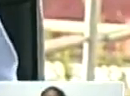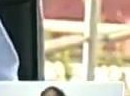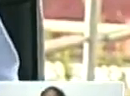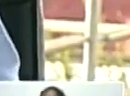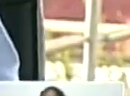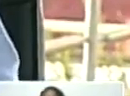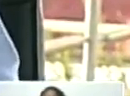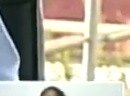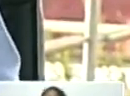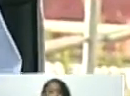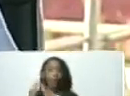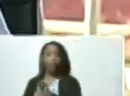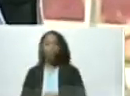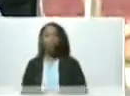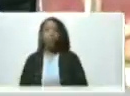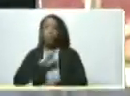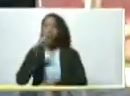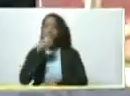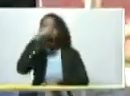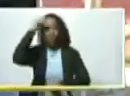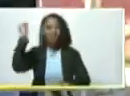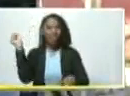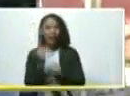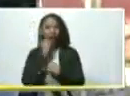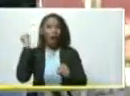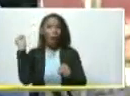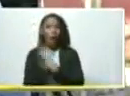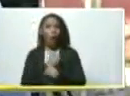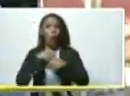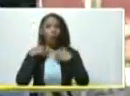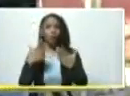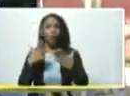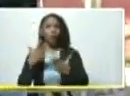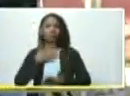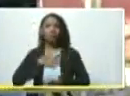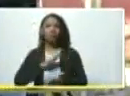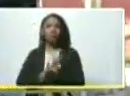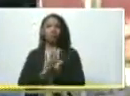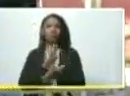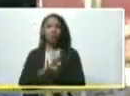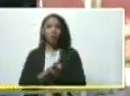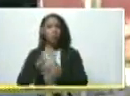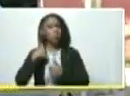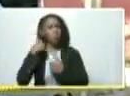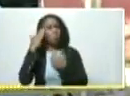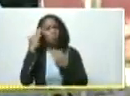en las comunidades, sino un trabajo de armonía, presidente. Yo no sé